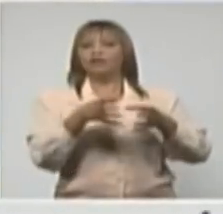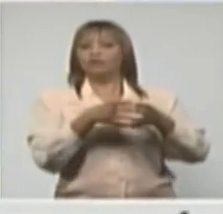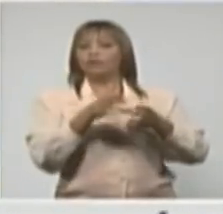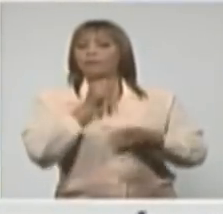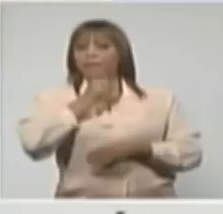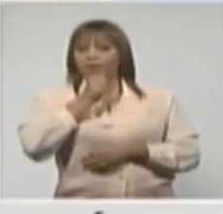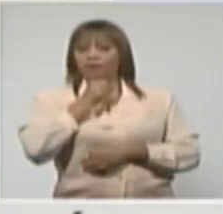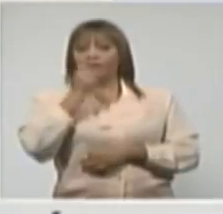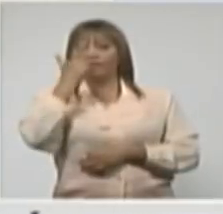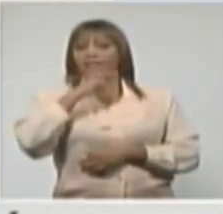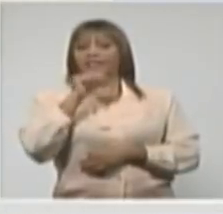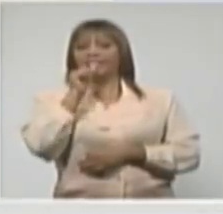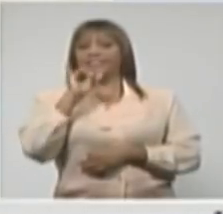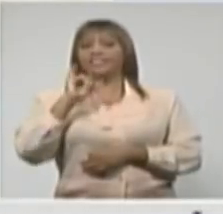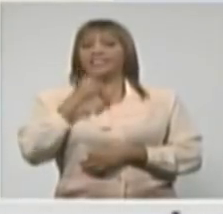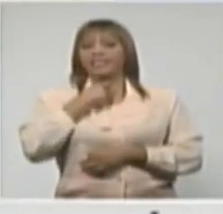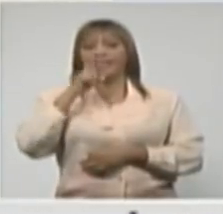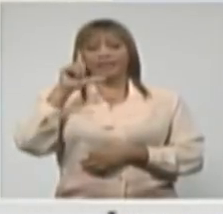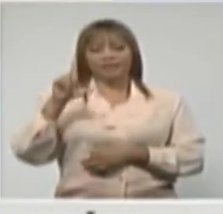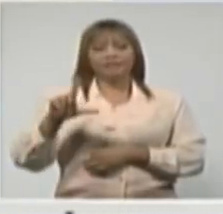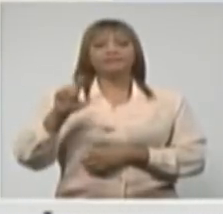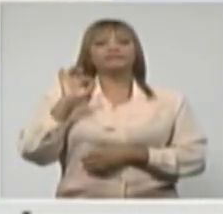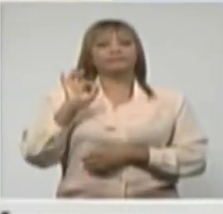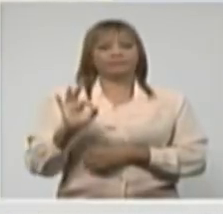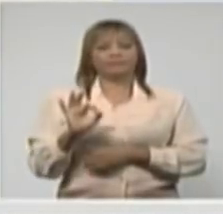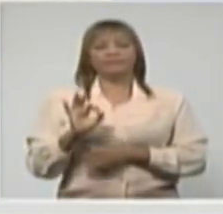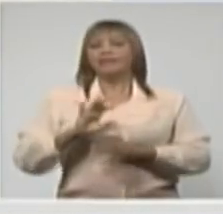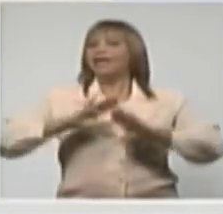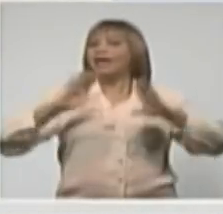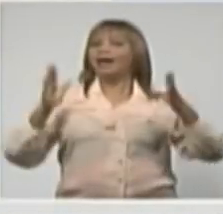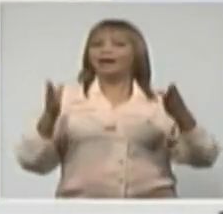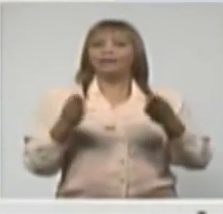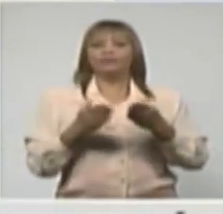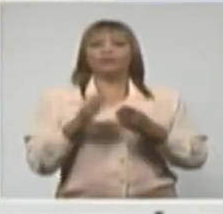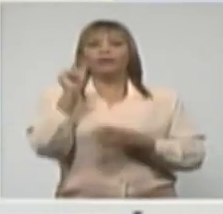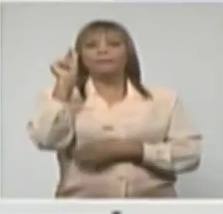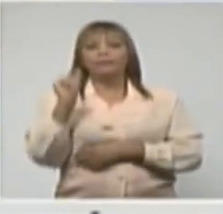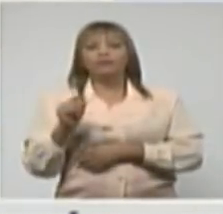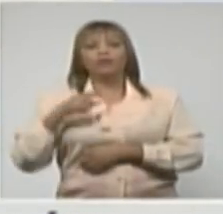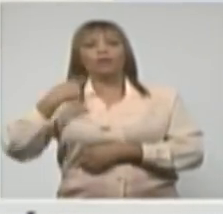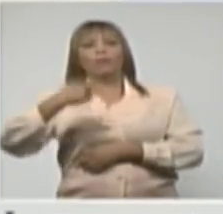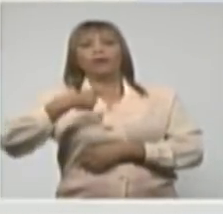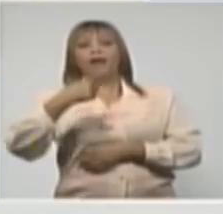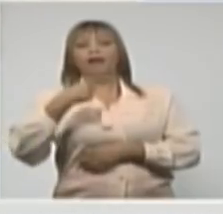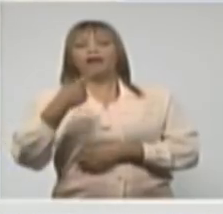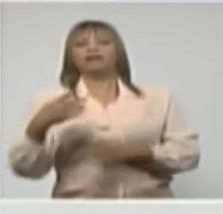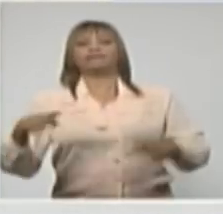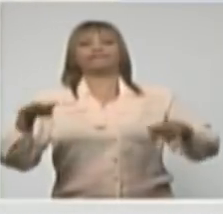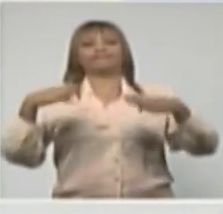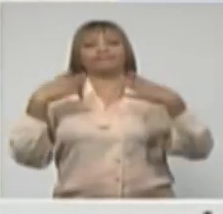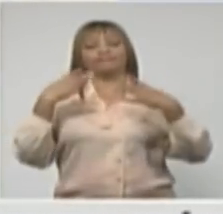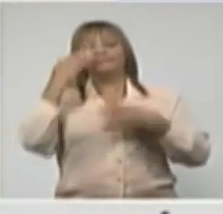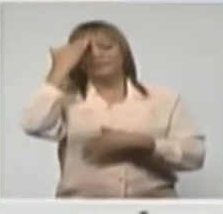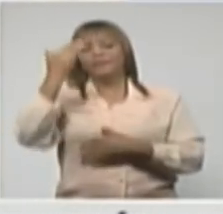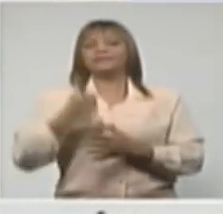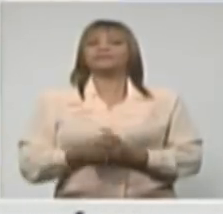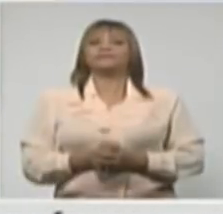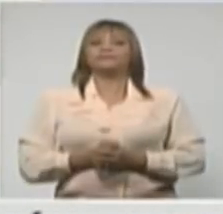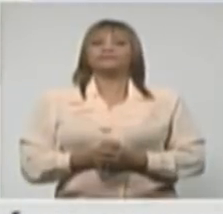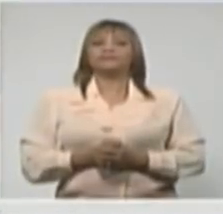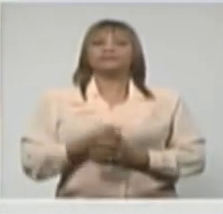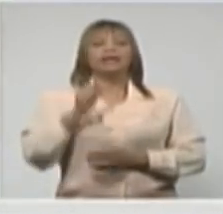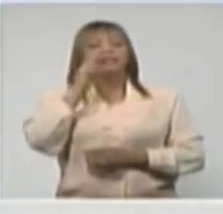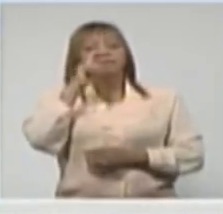trabajando en el equipo, y a todas las personas que diariamente siguen nuestra información. Muchas gracias. Así terminamos. El